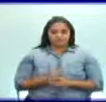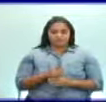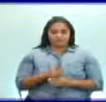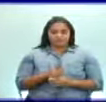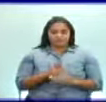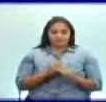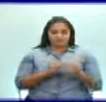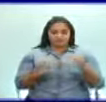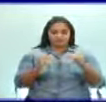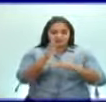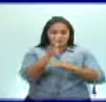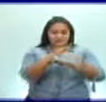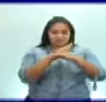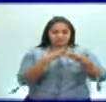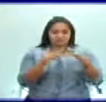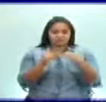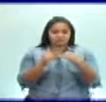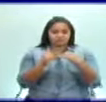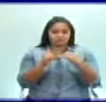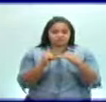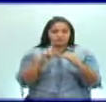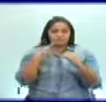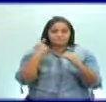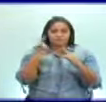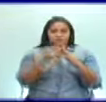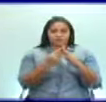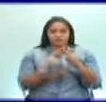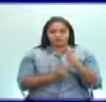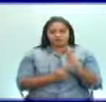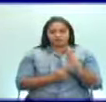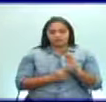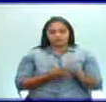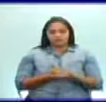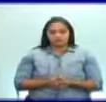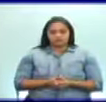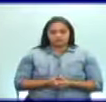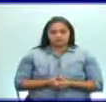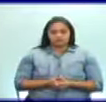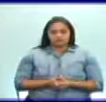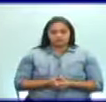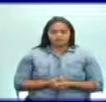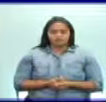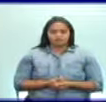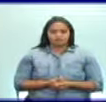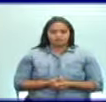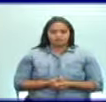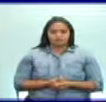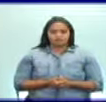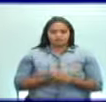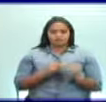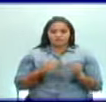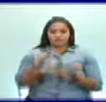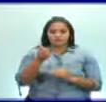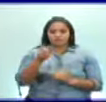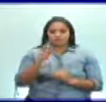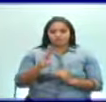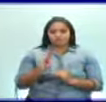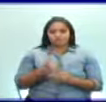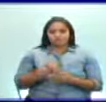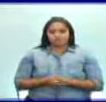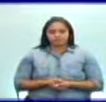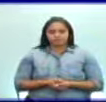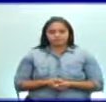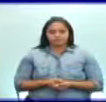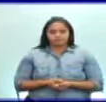propiedades. De forma sencilla, ya solamente quiero, ahí los parámetros A y B son parámetros reales, darle a